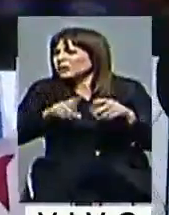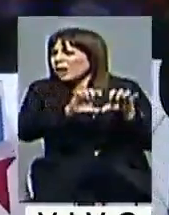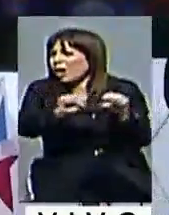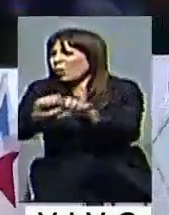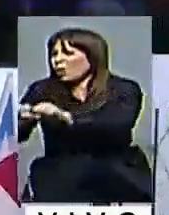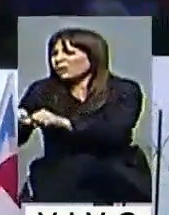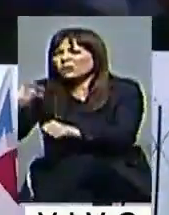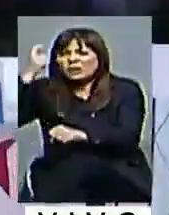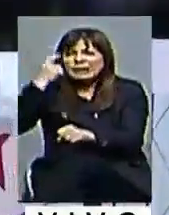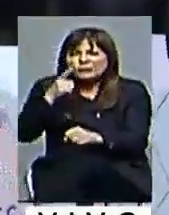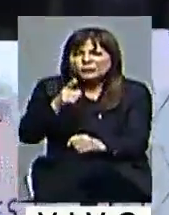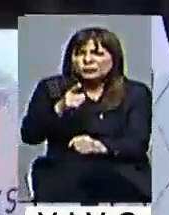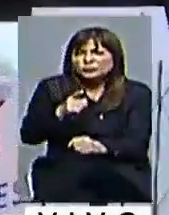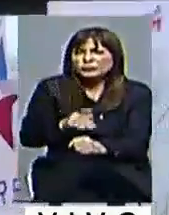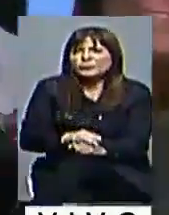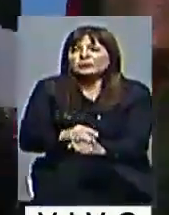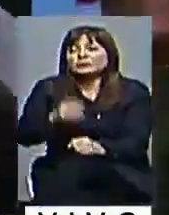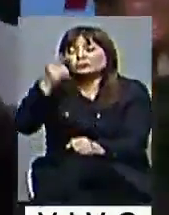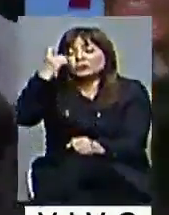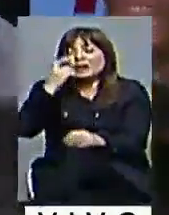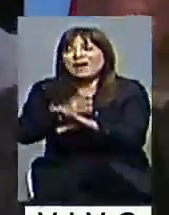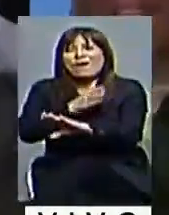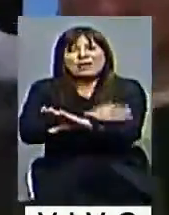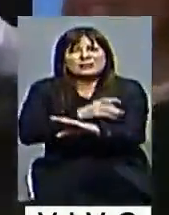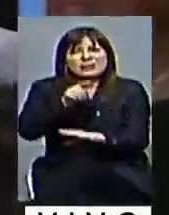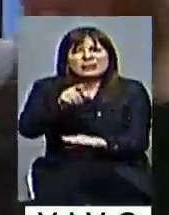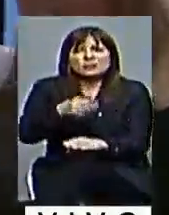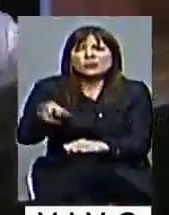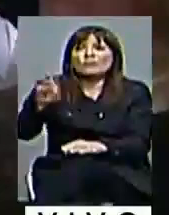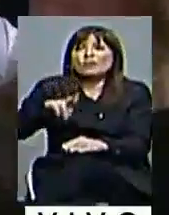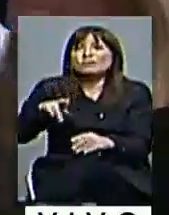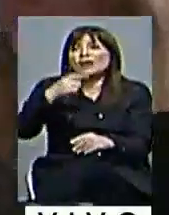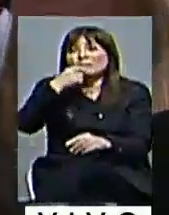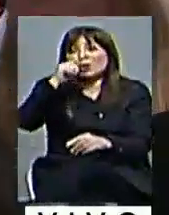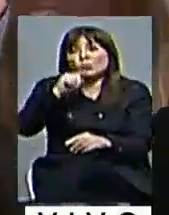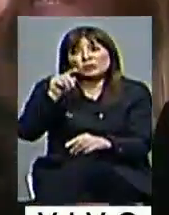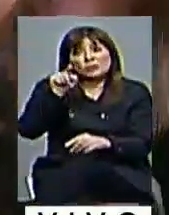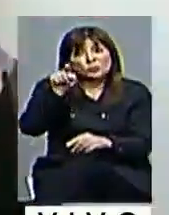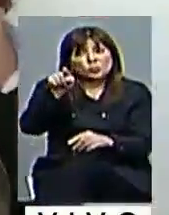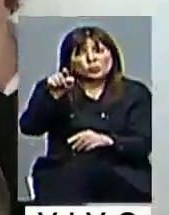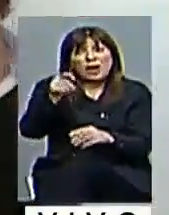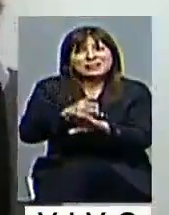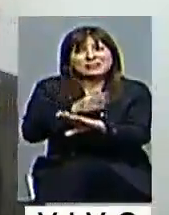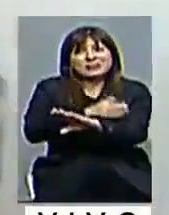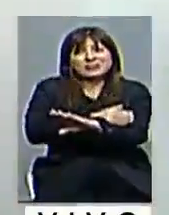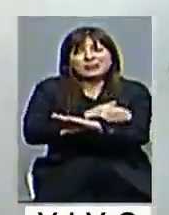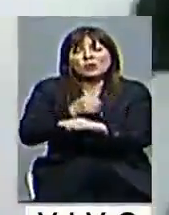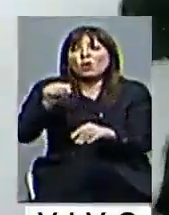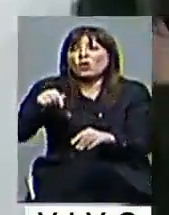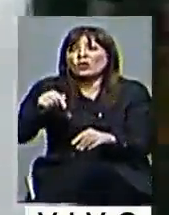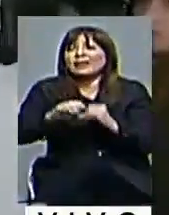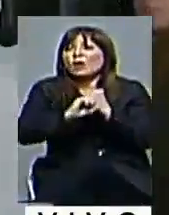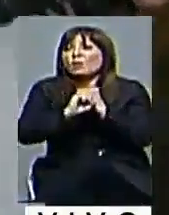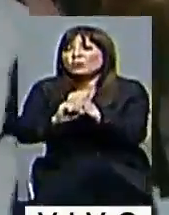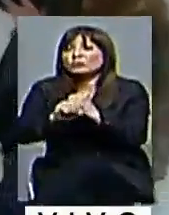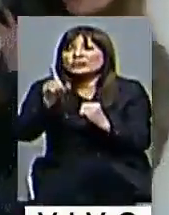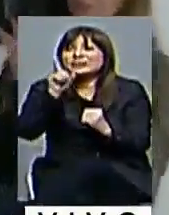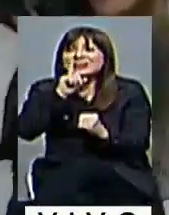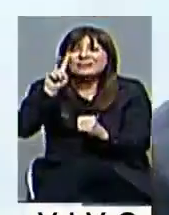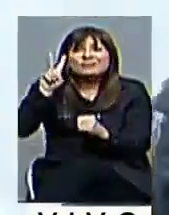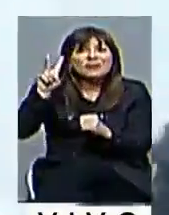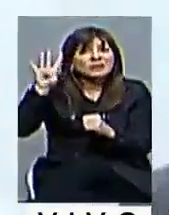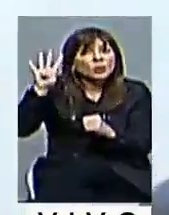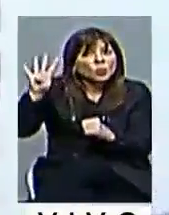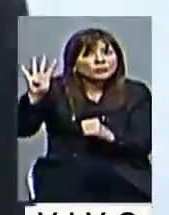acuerdos? Mira, yo creo que previo a eso hay que volver a tu pregunta original. O sea, hoy día la oposición tiene